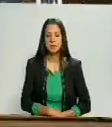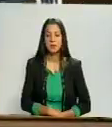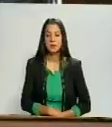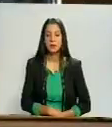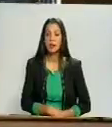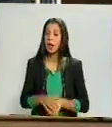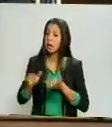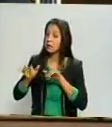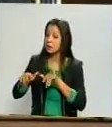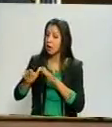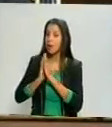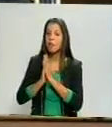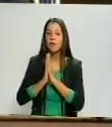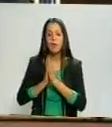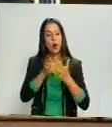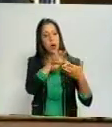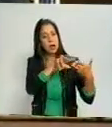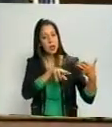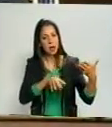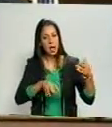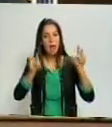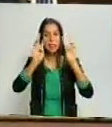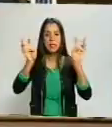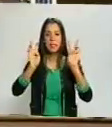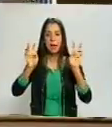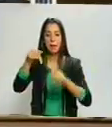Ciudadano secretario, sírvase a dar lectura a la propuesta del orden del día.